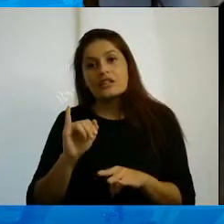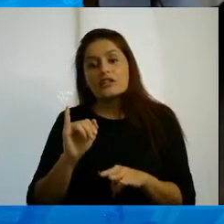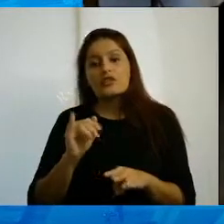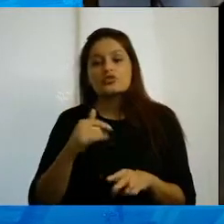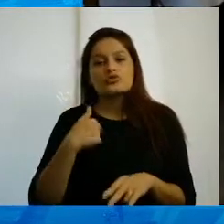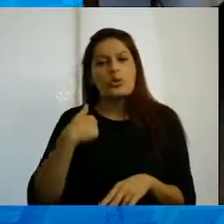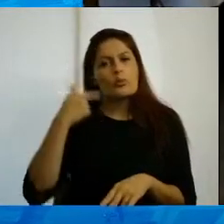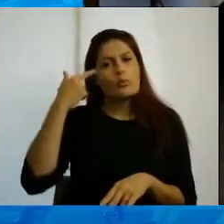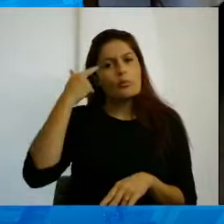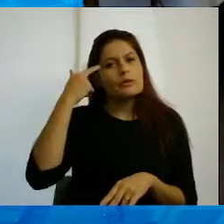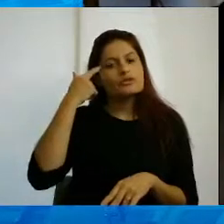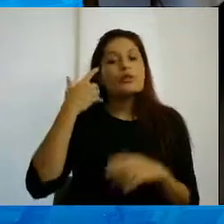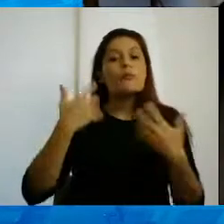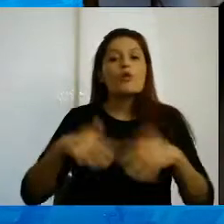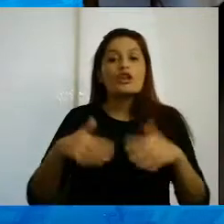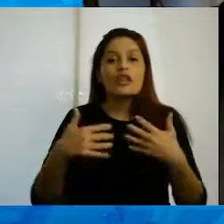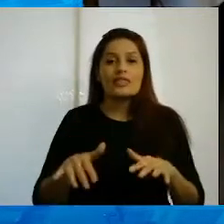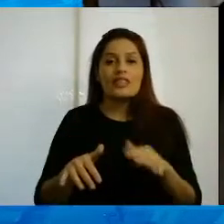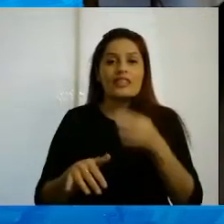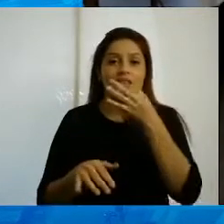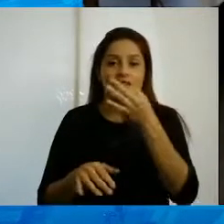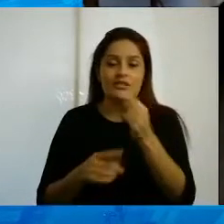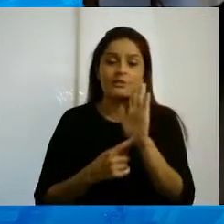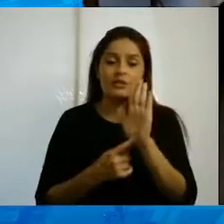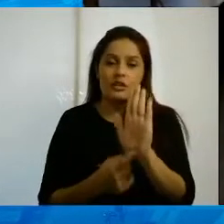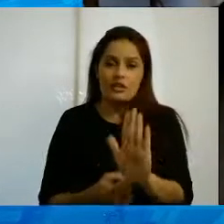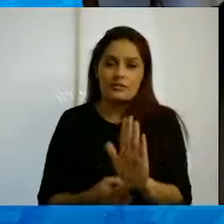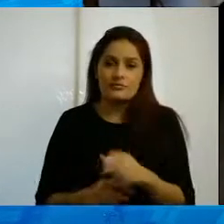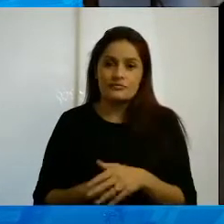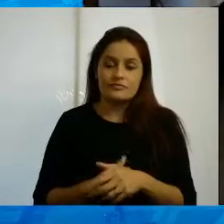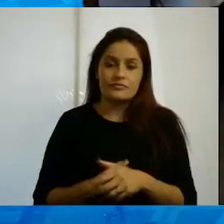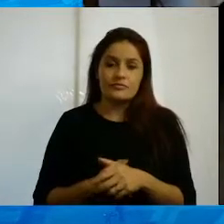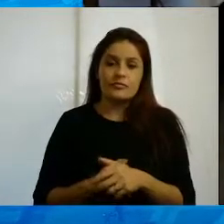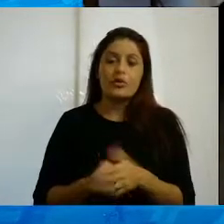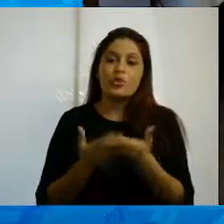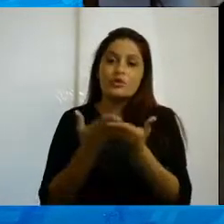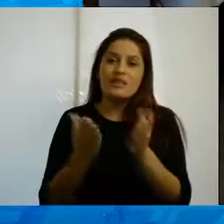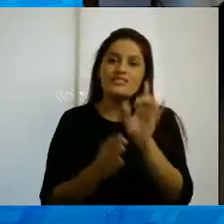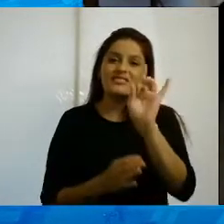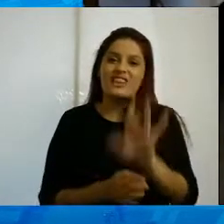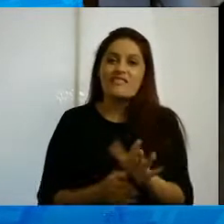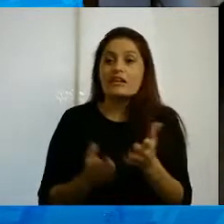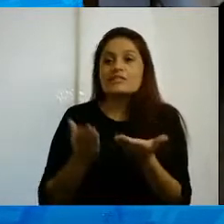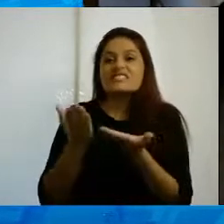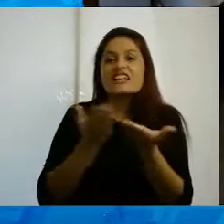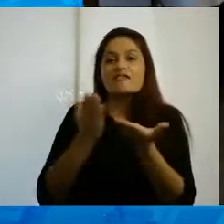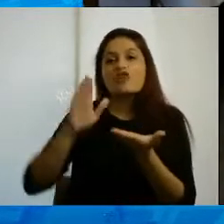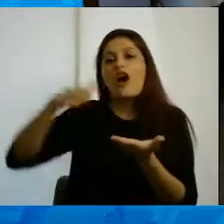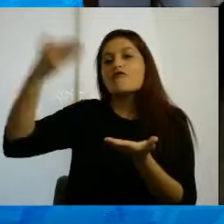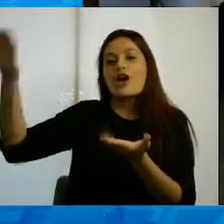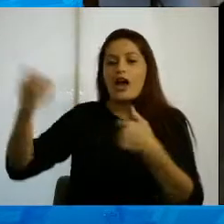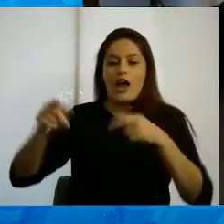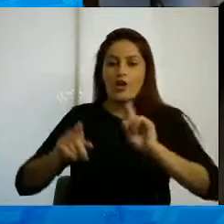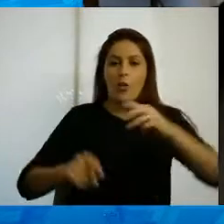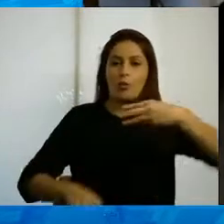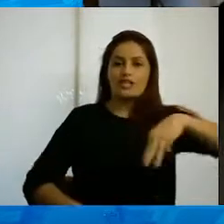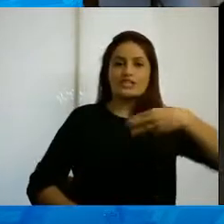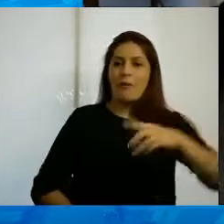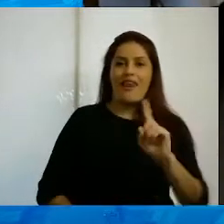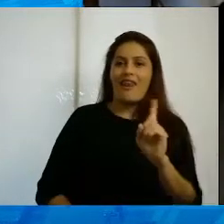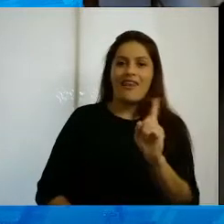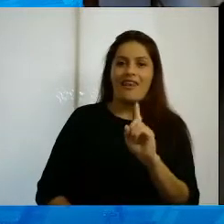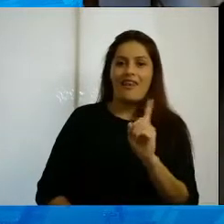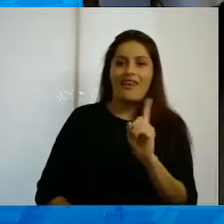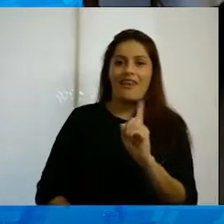parecía importante mencionar eso, que ustedes, como bien conocen, esto es un servicio externo, no son funcionarios directos